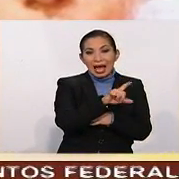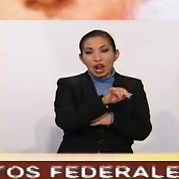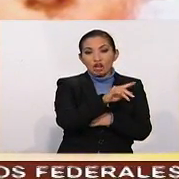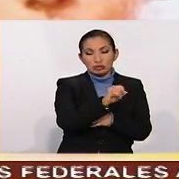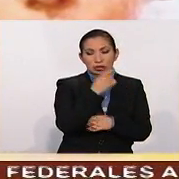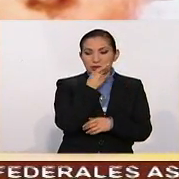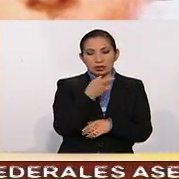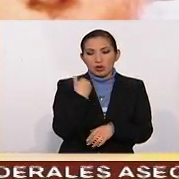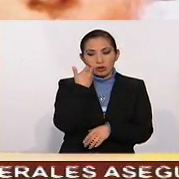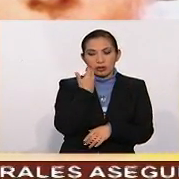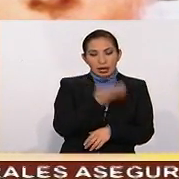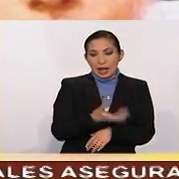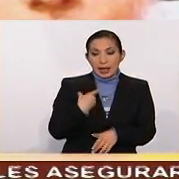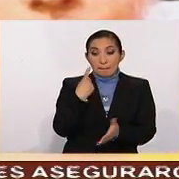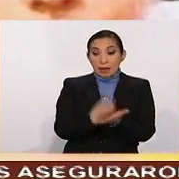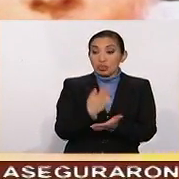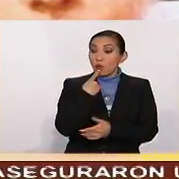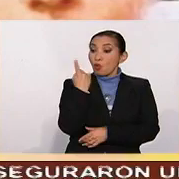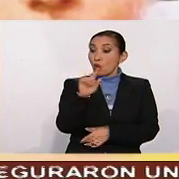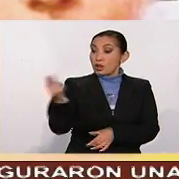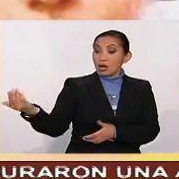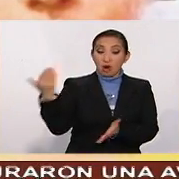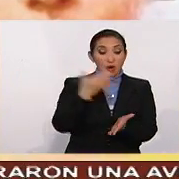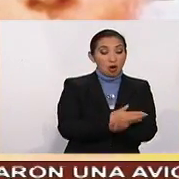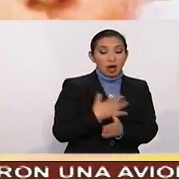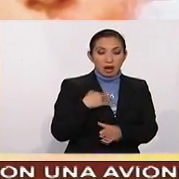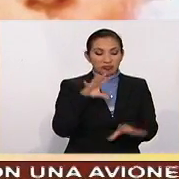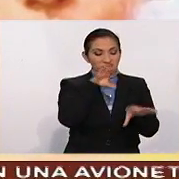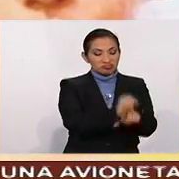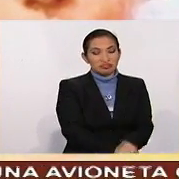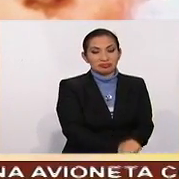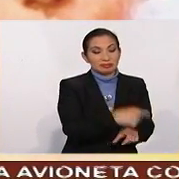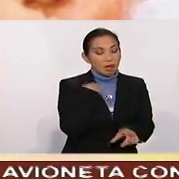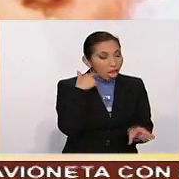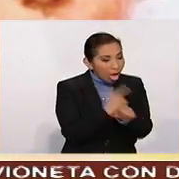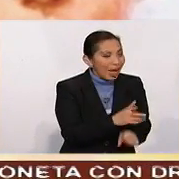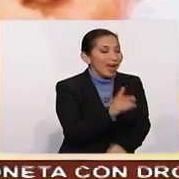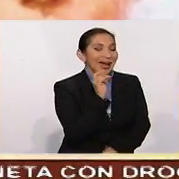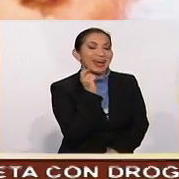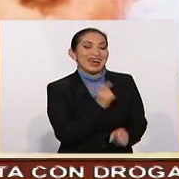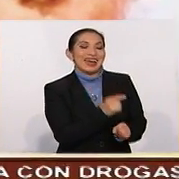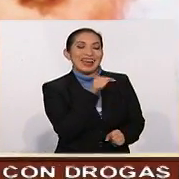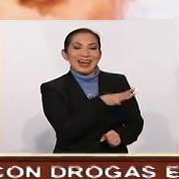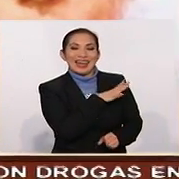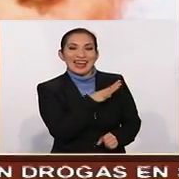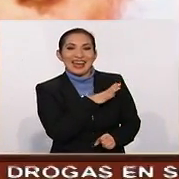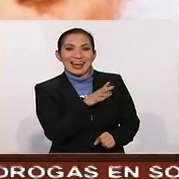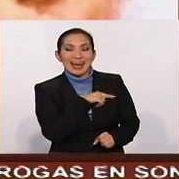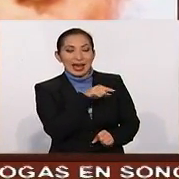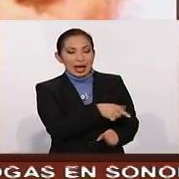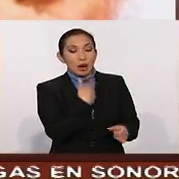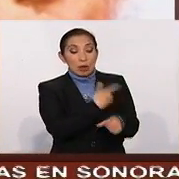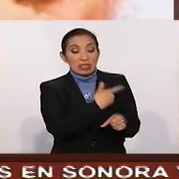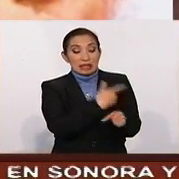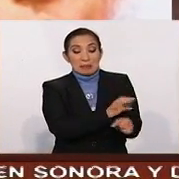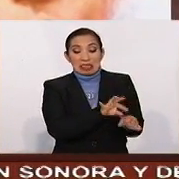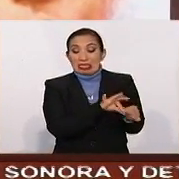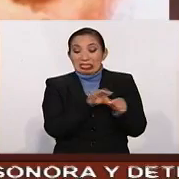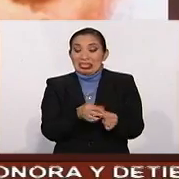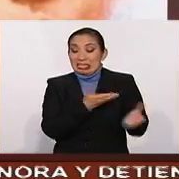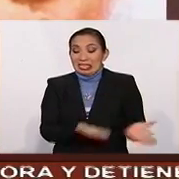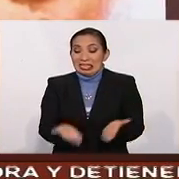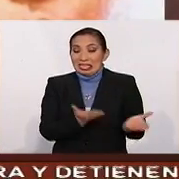se niega a la entrada del mando único, fue detenido en flagrancia ingresando a guatemaltecos al